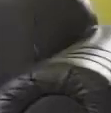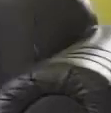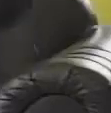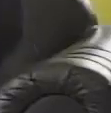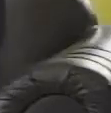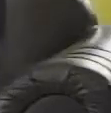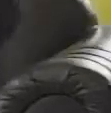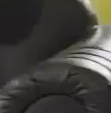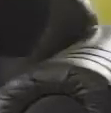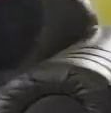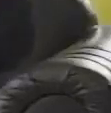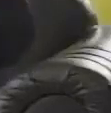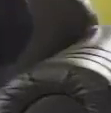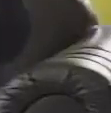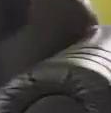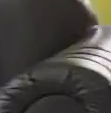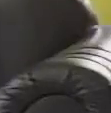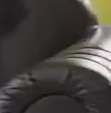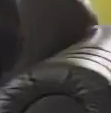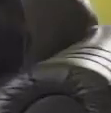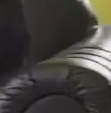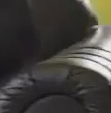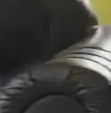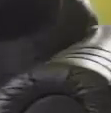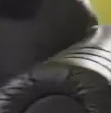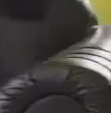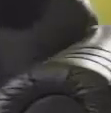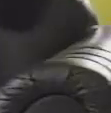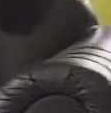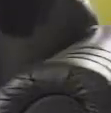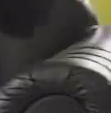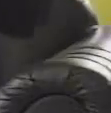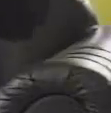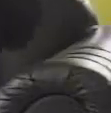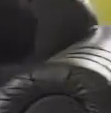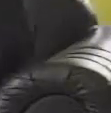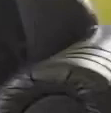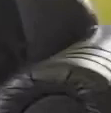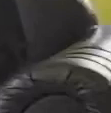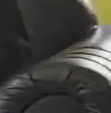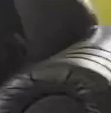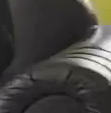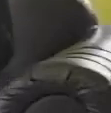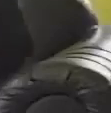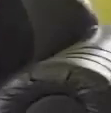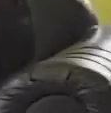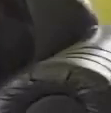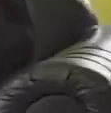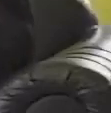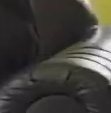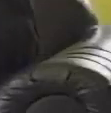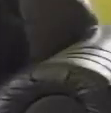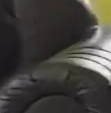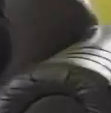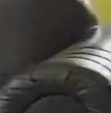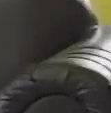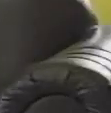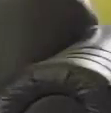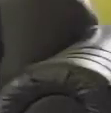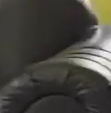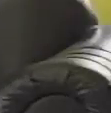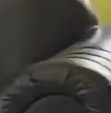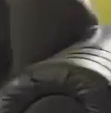Tengo mucho interés, quiero aprender. He aprendido muchos temas de discapacidad, muchos temas en general. Me gusta